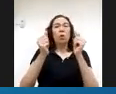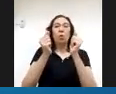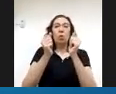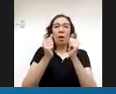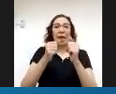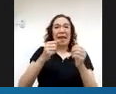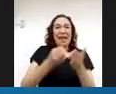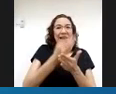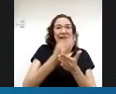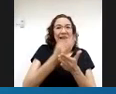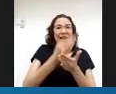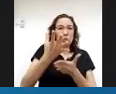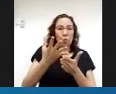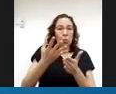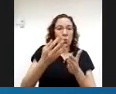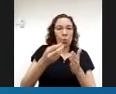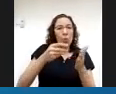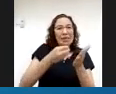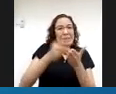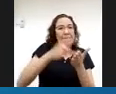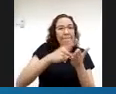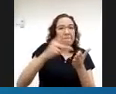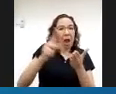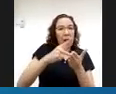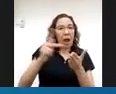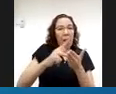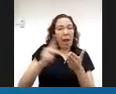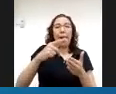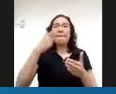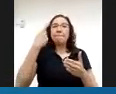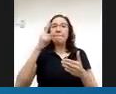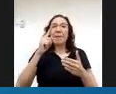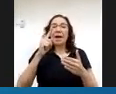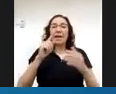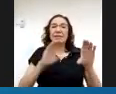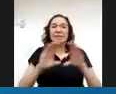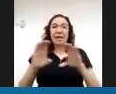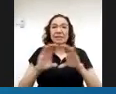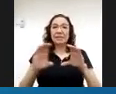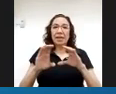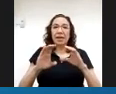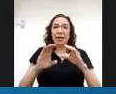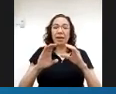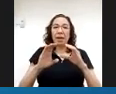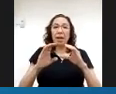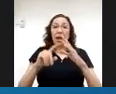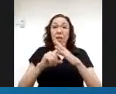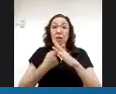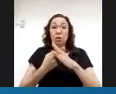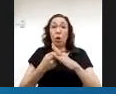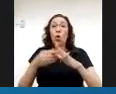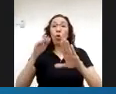el gasto, el costo, la inversión que se hace en un inicio contra lo que